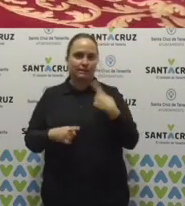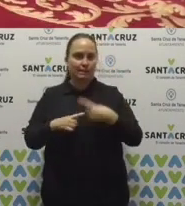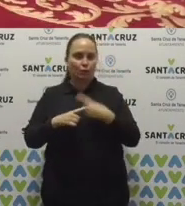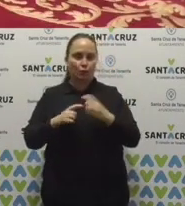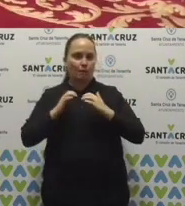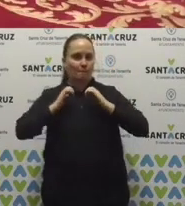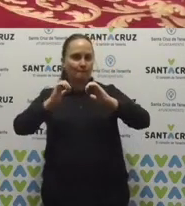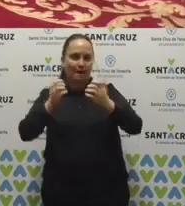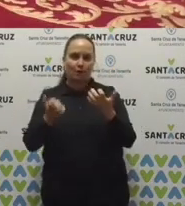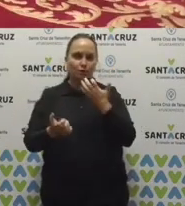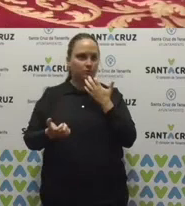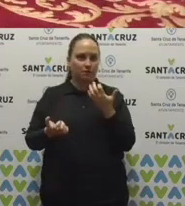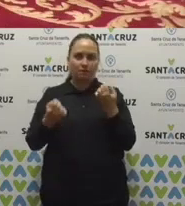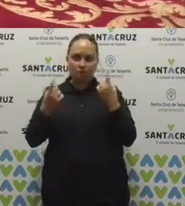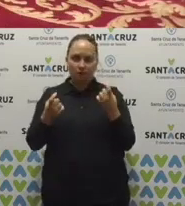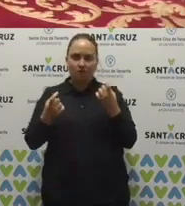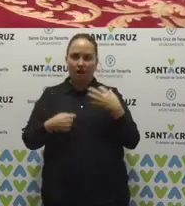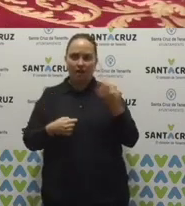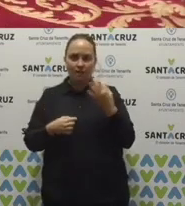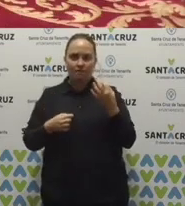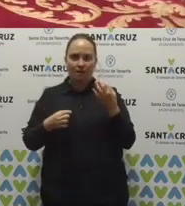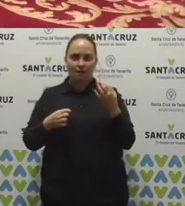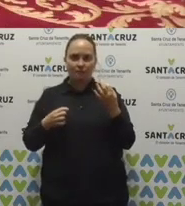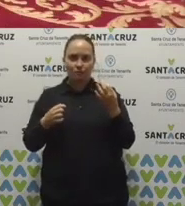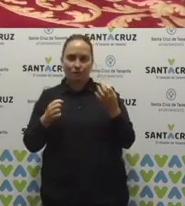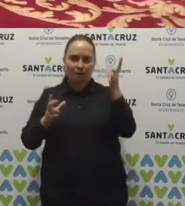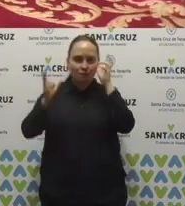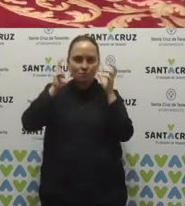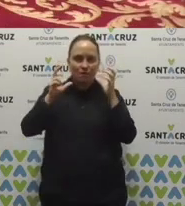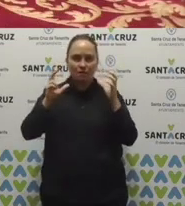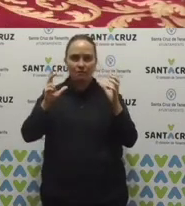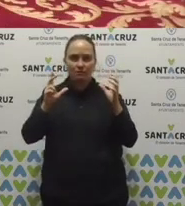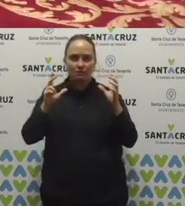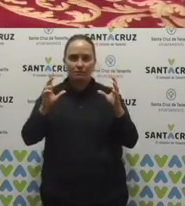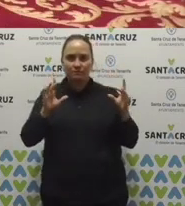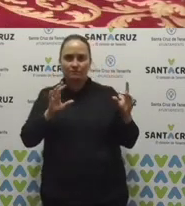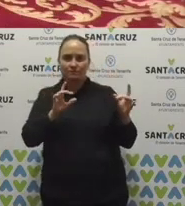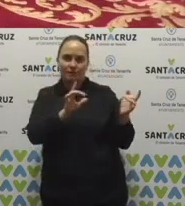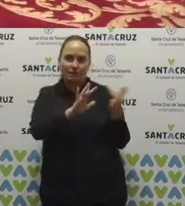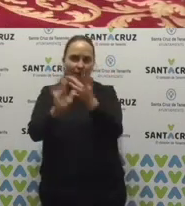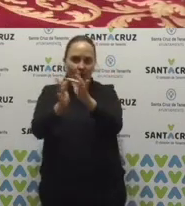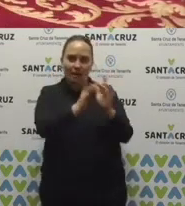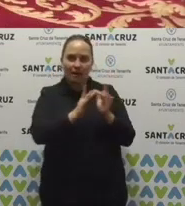los unos a los otros parecería el congreso de los diputados